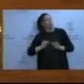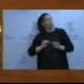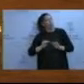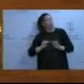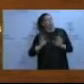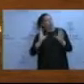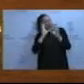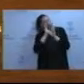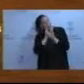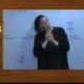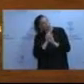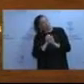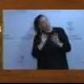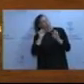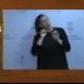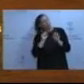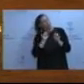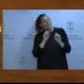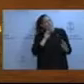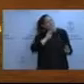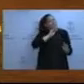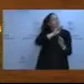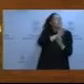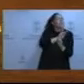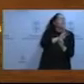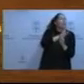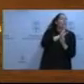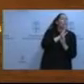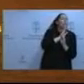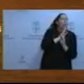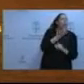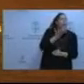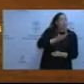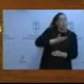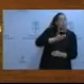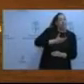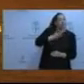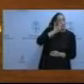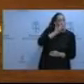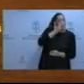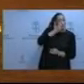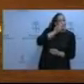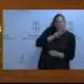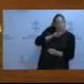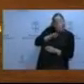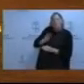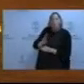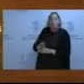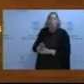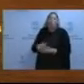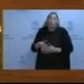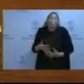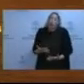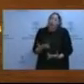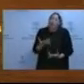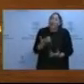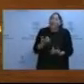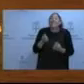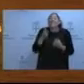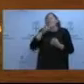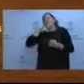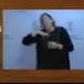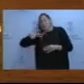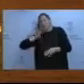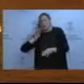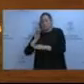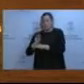invertir, en qué municipio nos interesa invertir y cómo tenemos que invertir. Luego, nos preguntamos por qué el Partido Socialista gobierna aquí